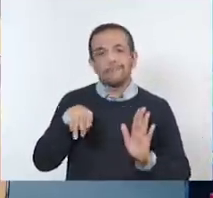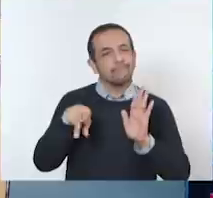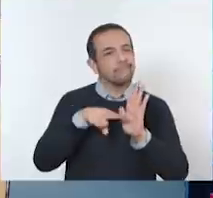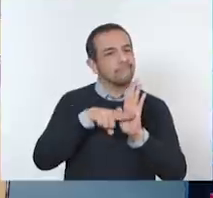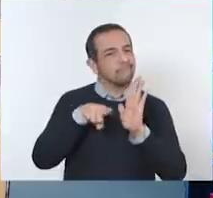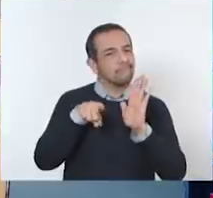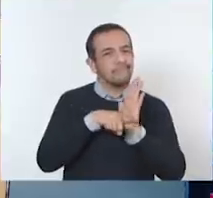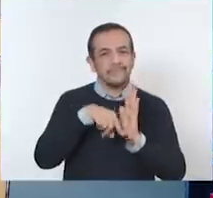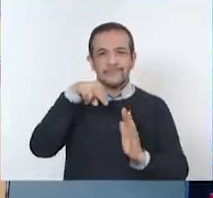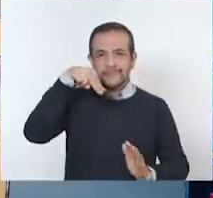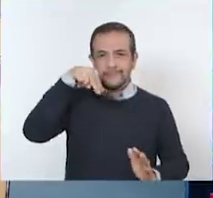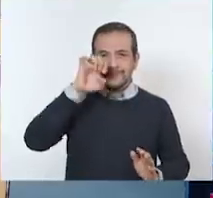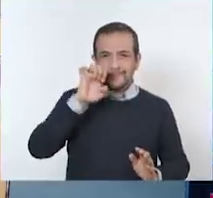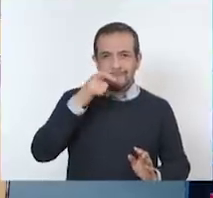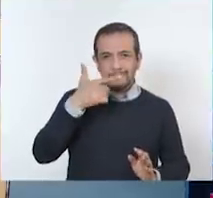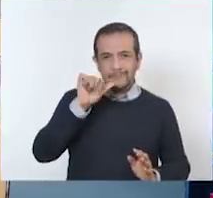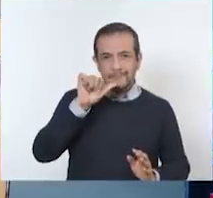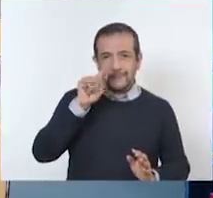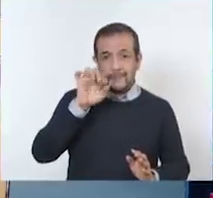nuestra segunda imagen.